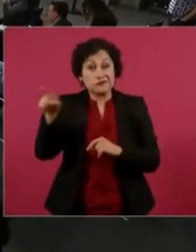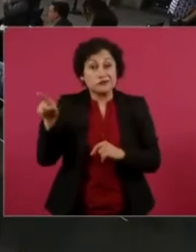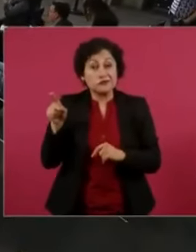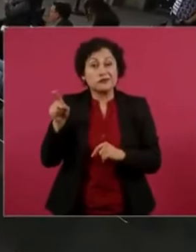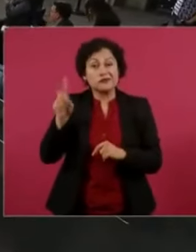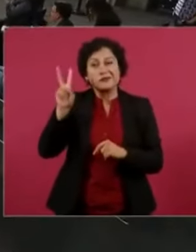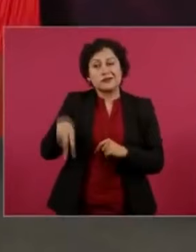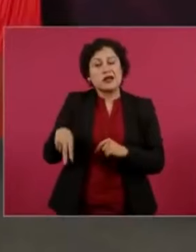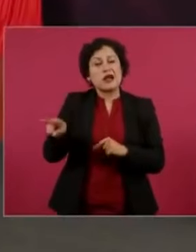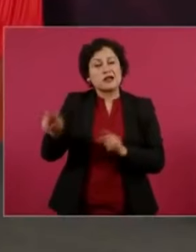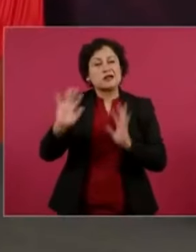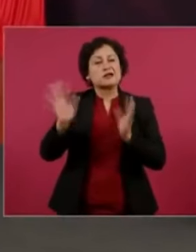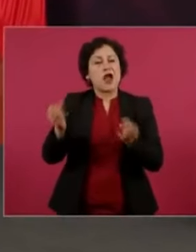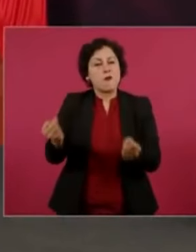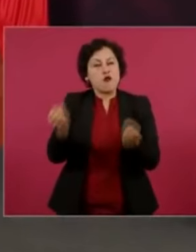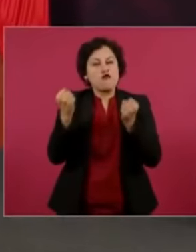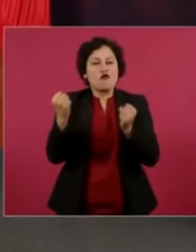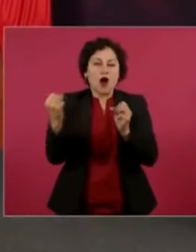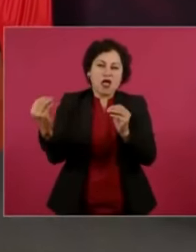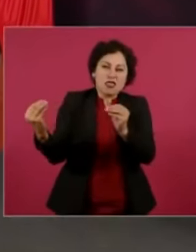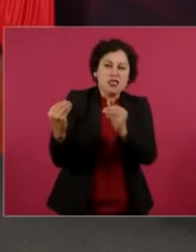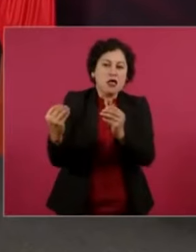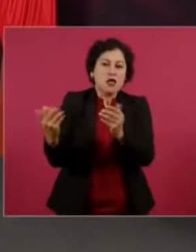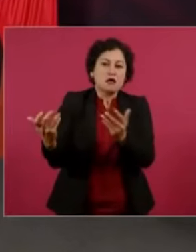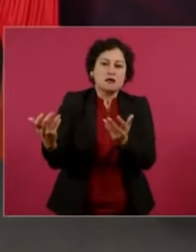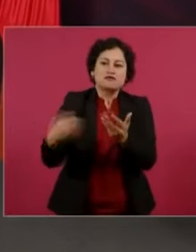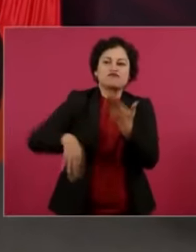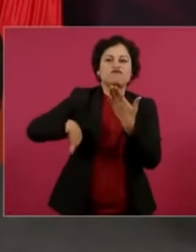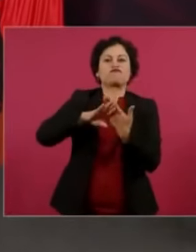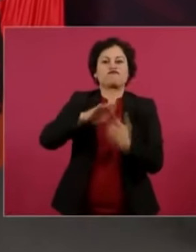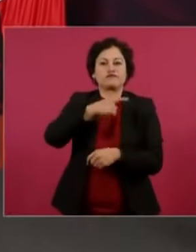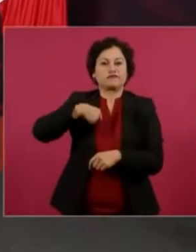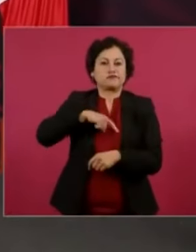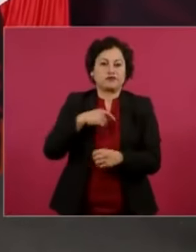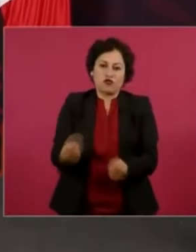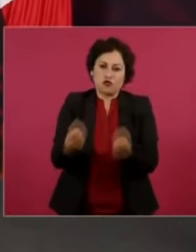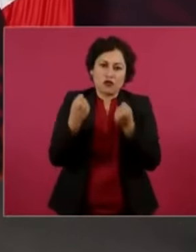de confrontación en contra nuestra.